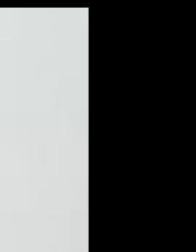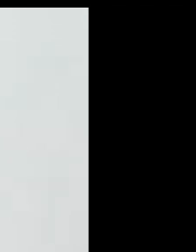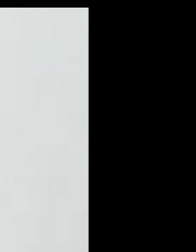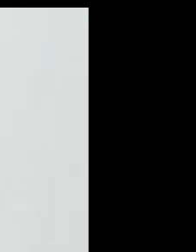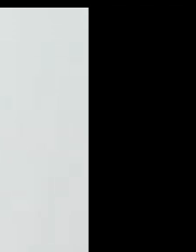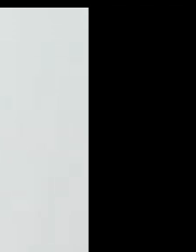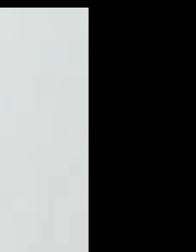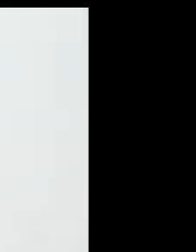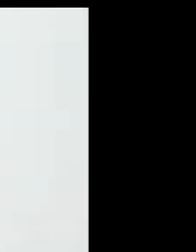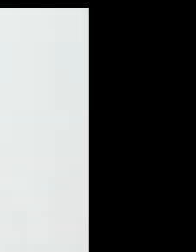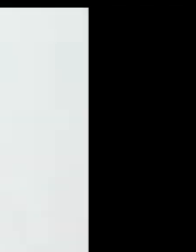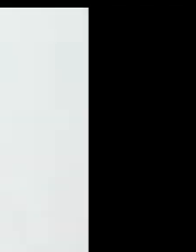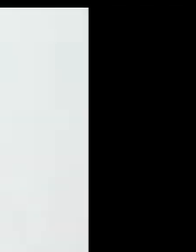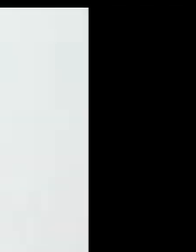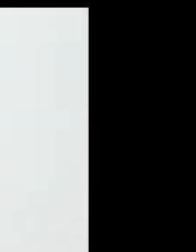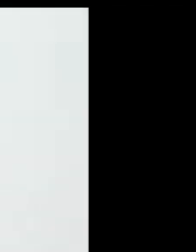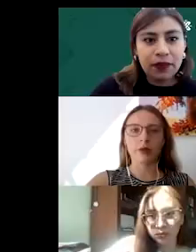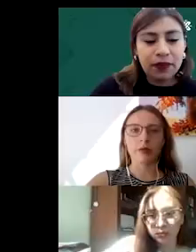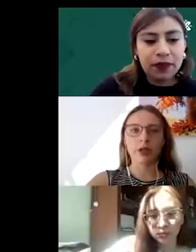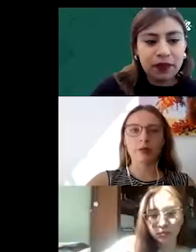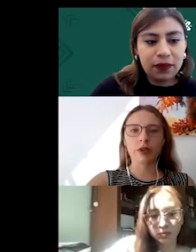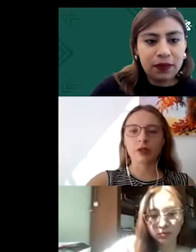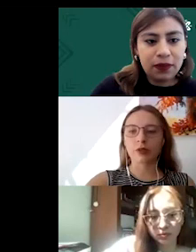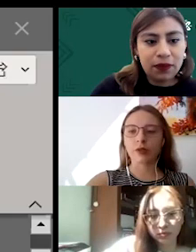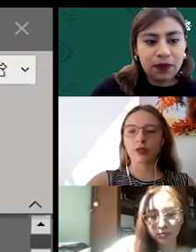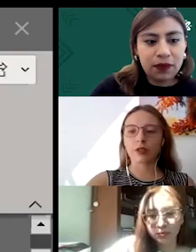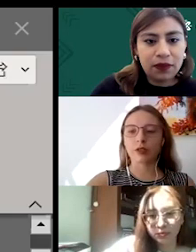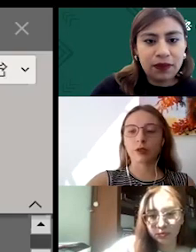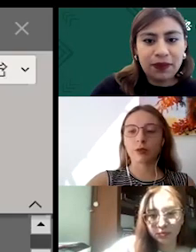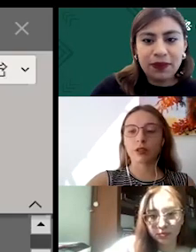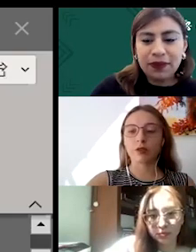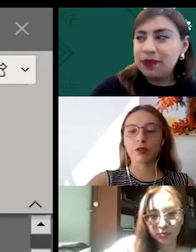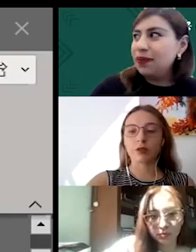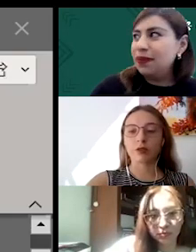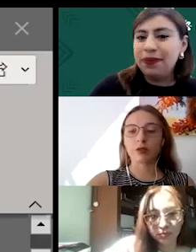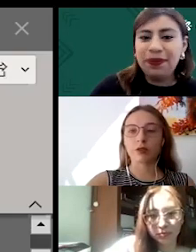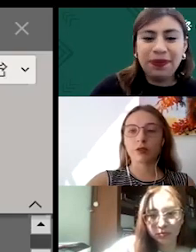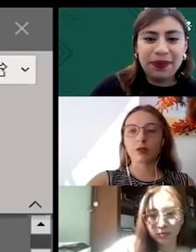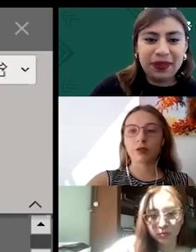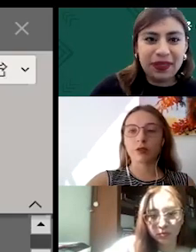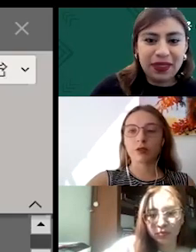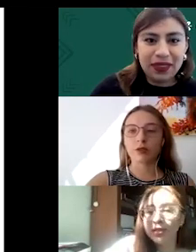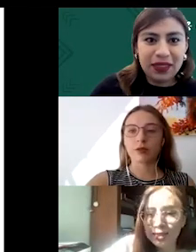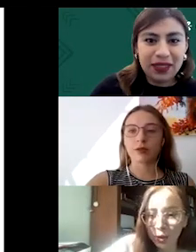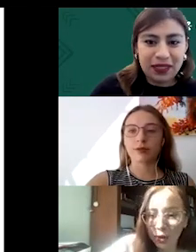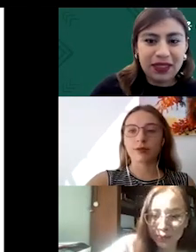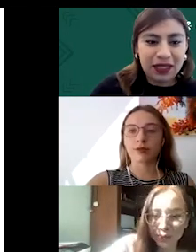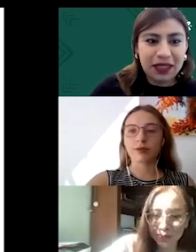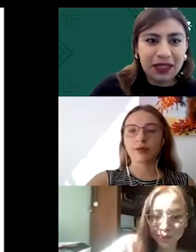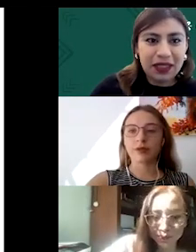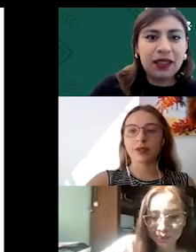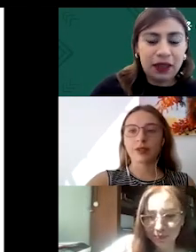me dan oportunidad, y me confirman si la pueden ver, porque no sé si estoy compartiendo. Sí, sí se puede